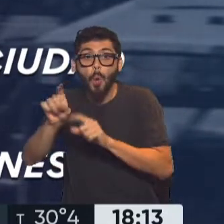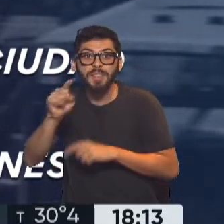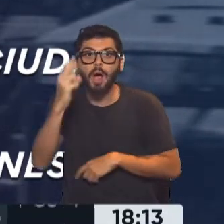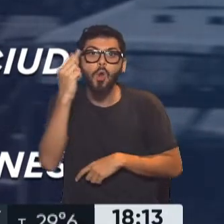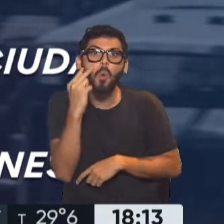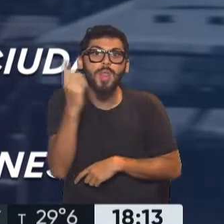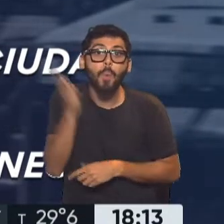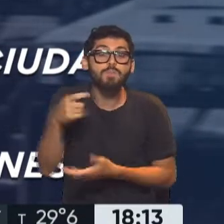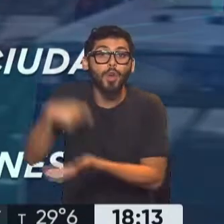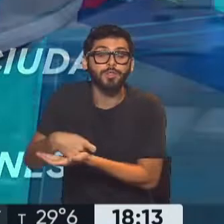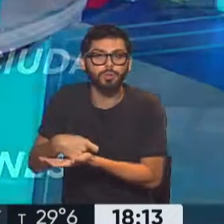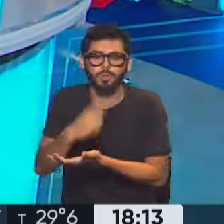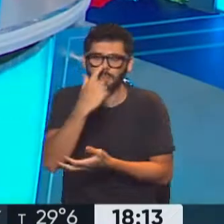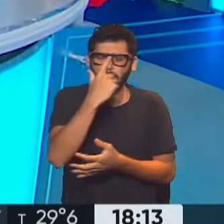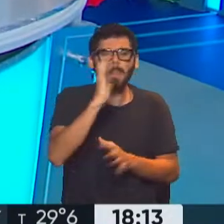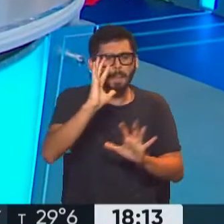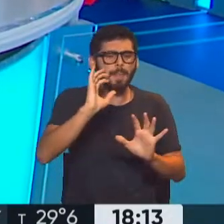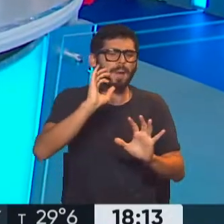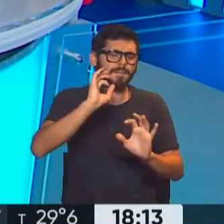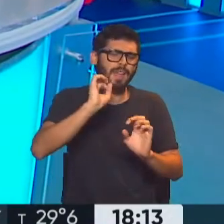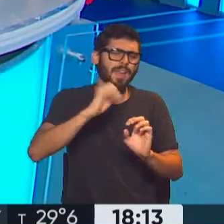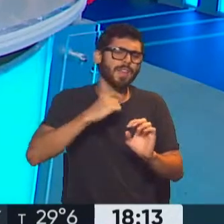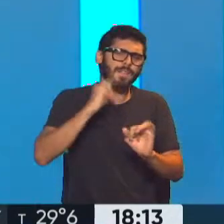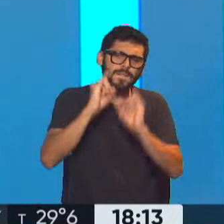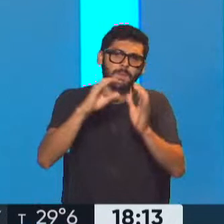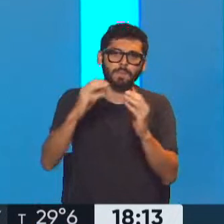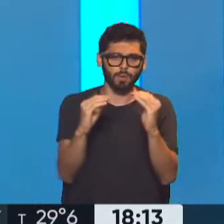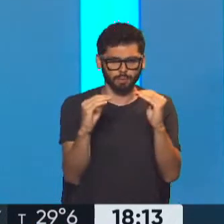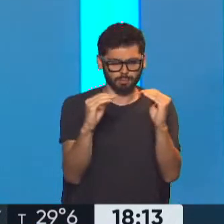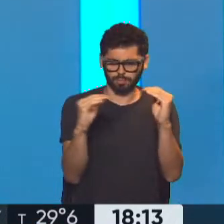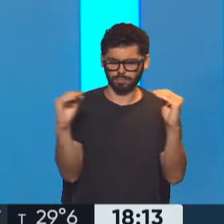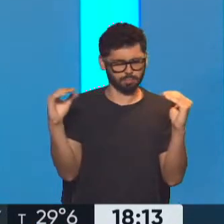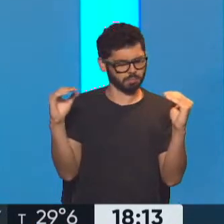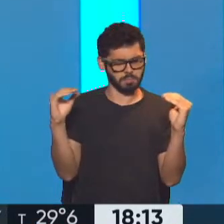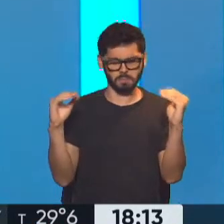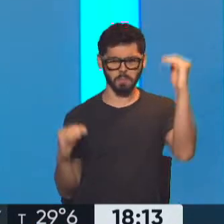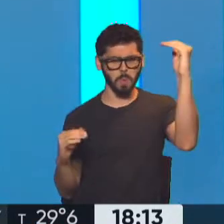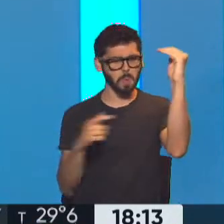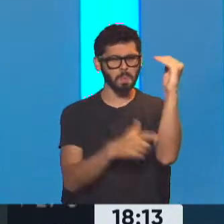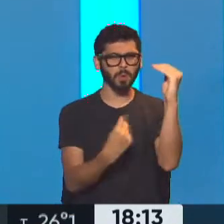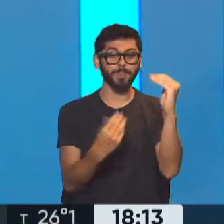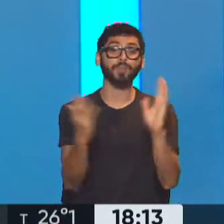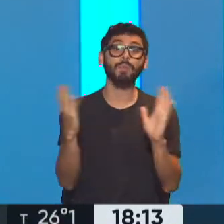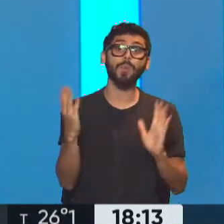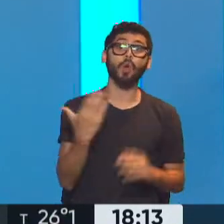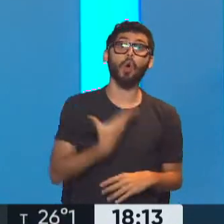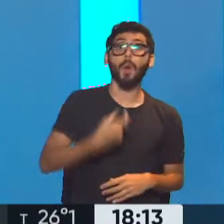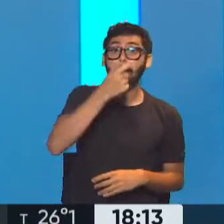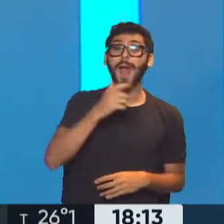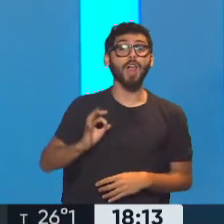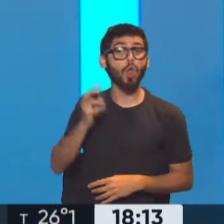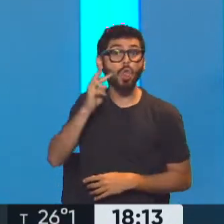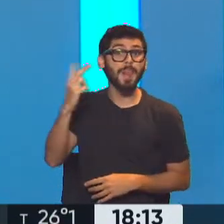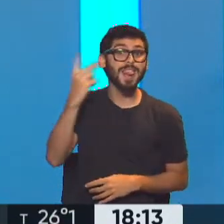si se quiere, la información y también para ir al origen de esta inequidad que se agigantó tanto. Durante el gobierno de Mauricio Macri, año 2018, se